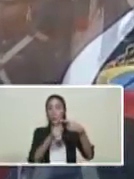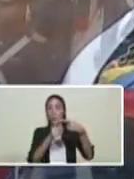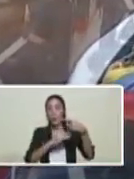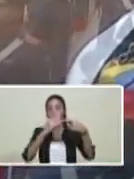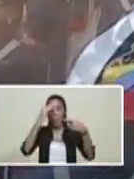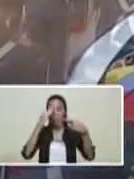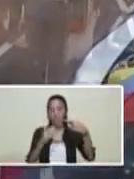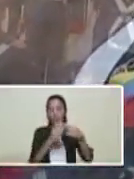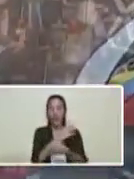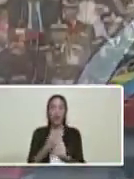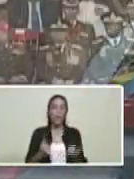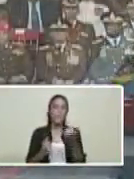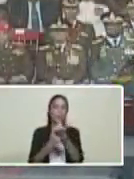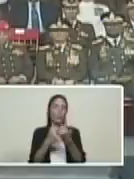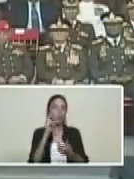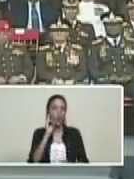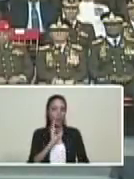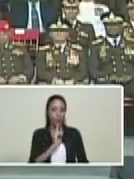bolivariana